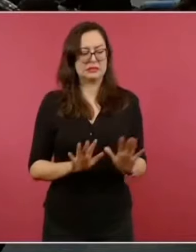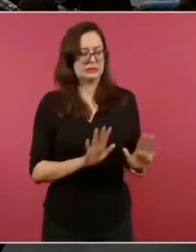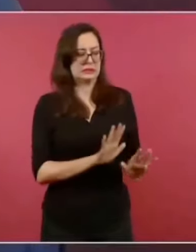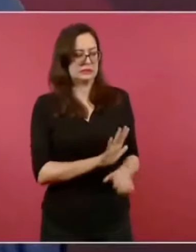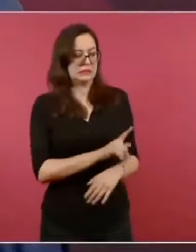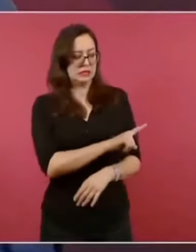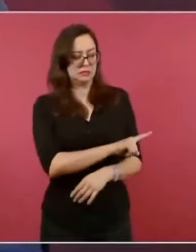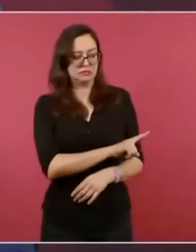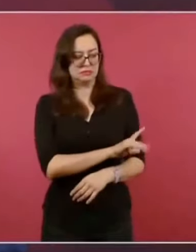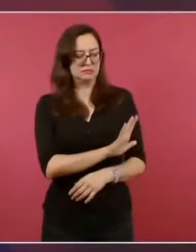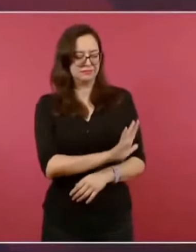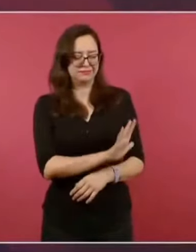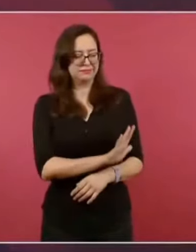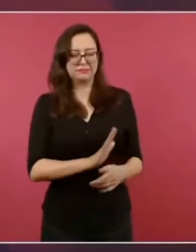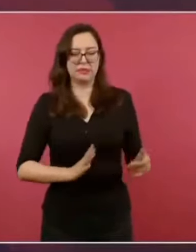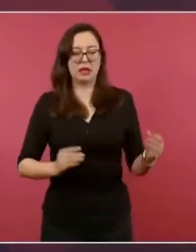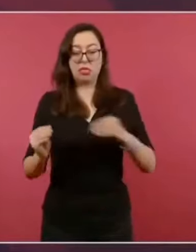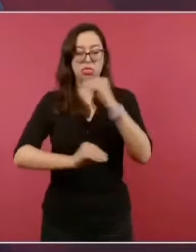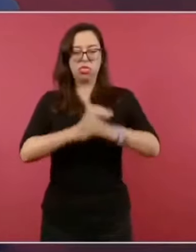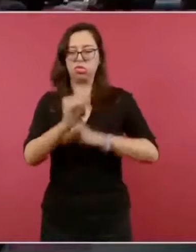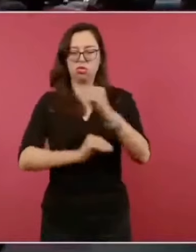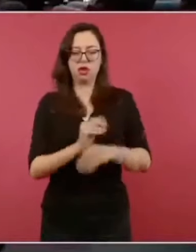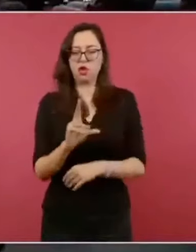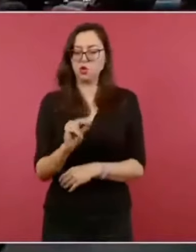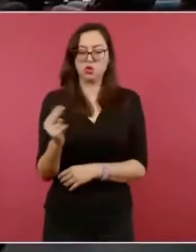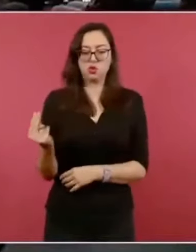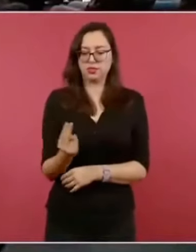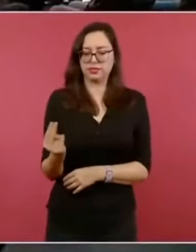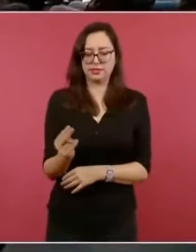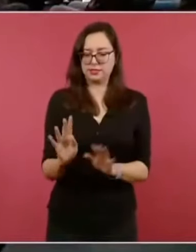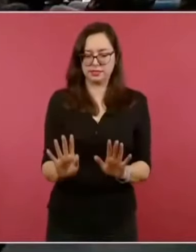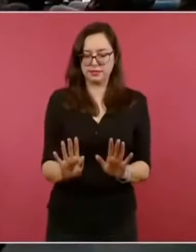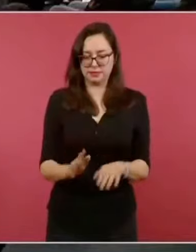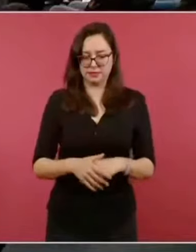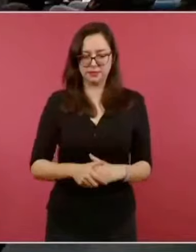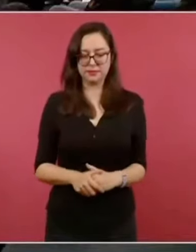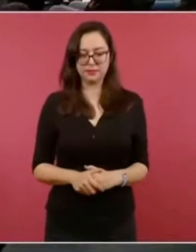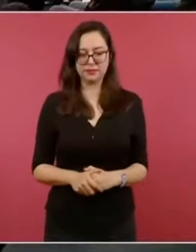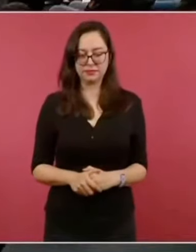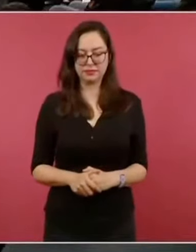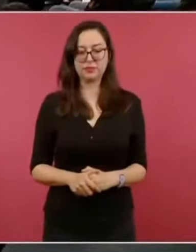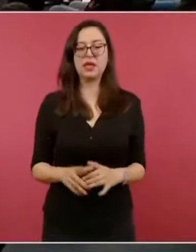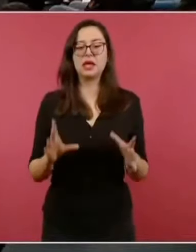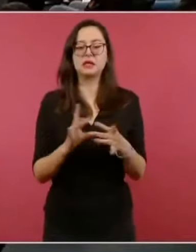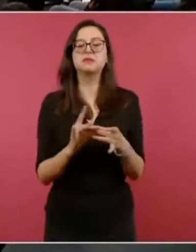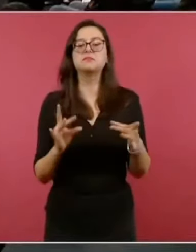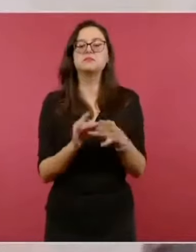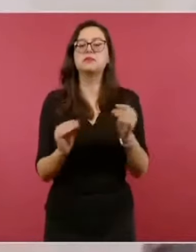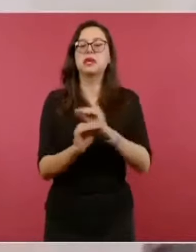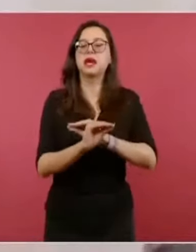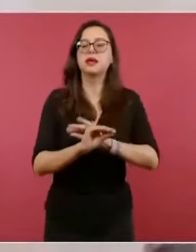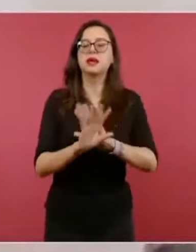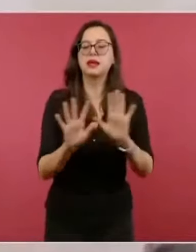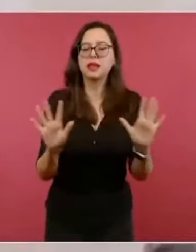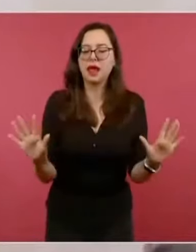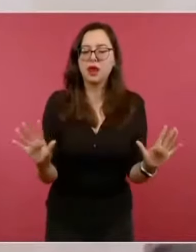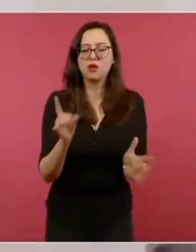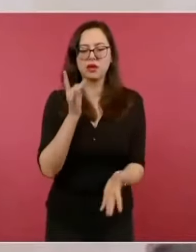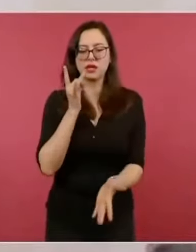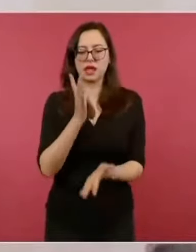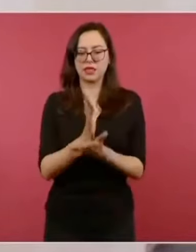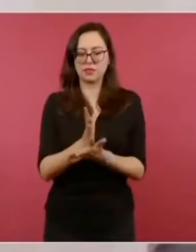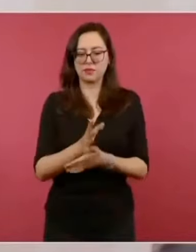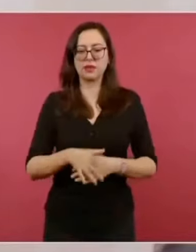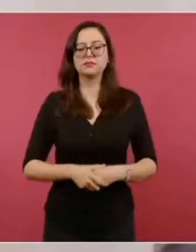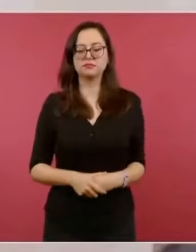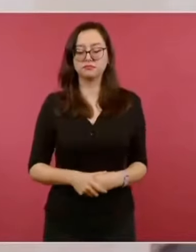eso este se trata de aclarar no las cosas Entonces es decir